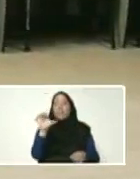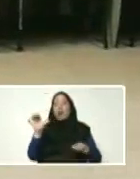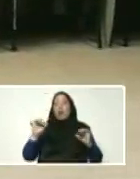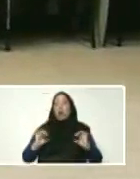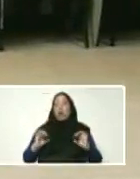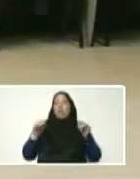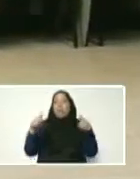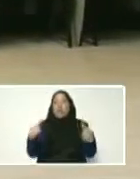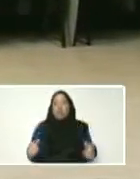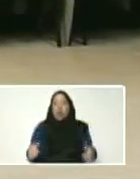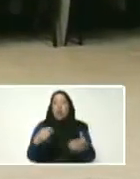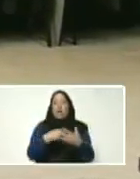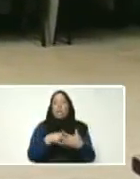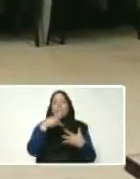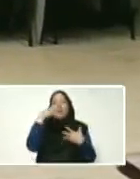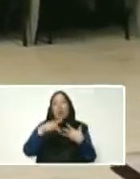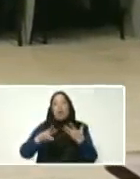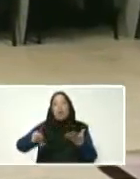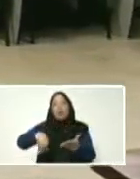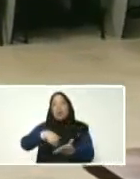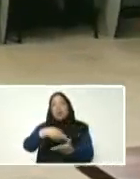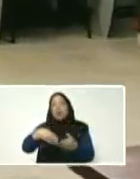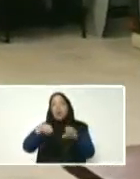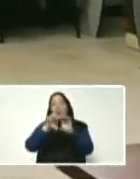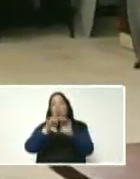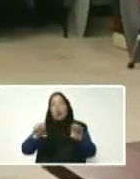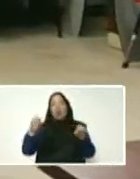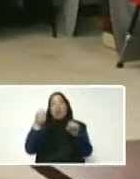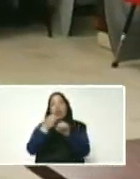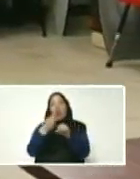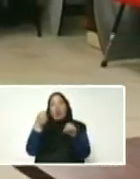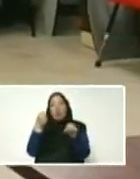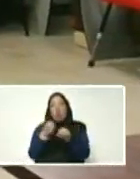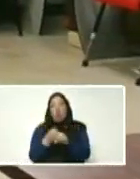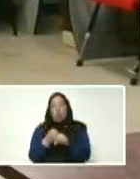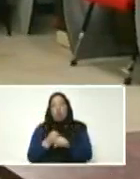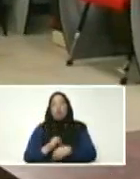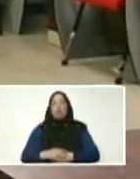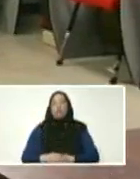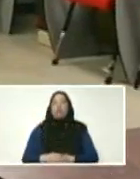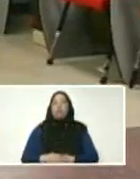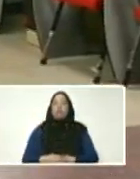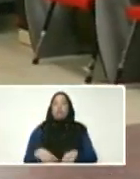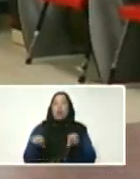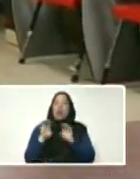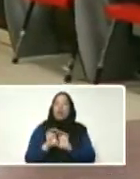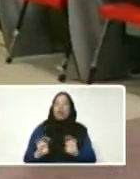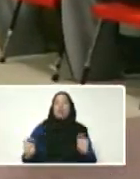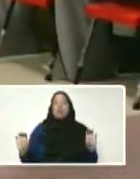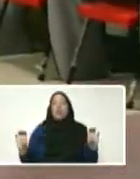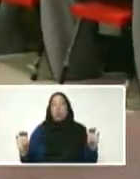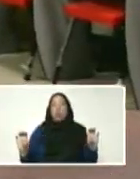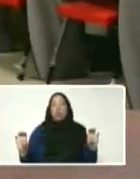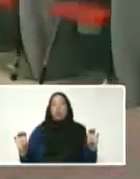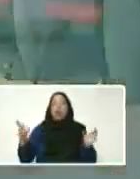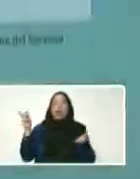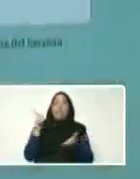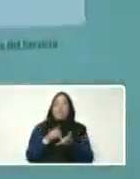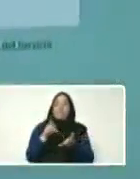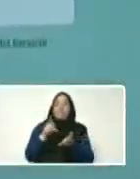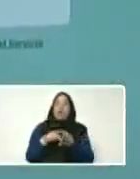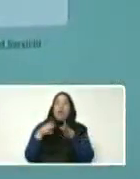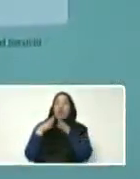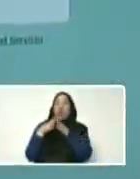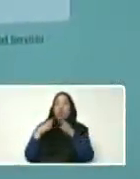comenzando ese Plan Nacional de Educación de los trabajadores y trabajadoras de la educación. Aquí van a participar